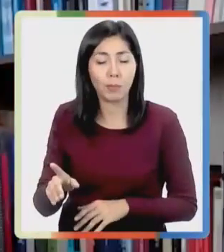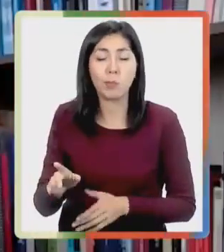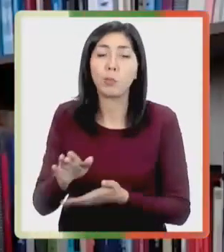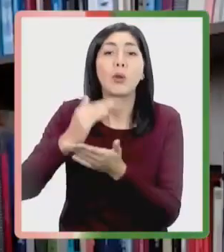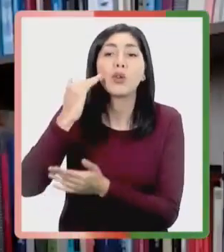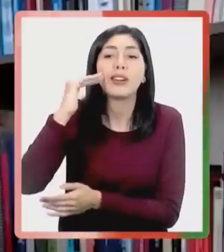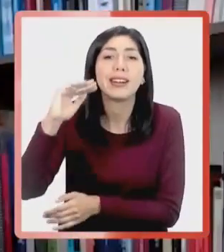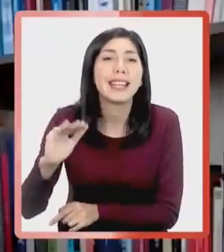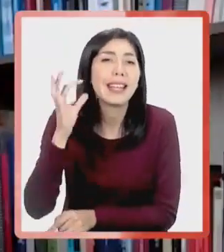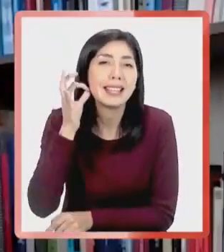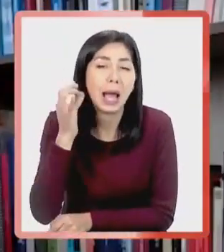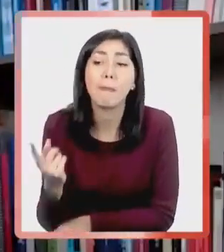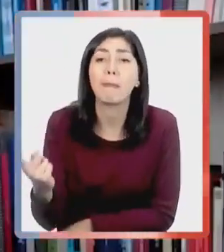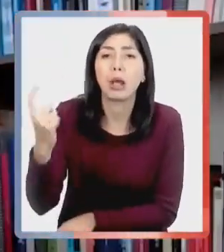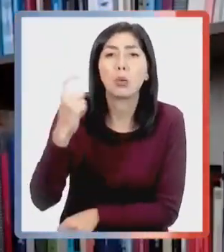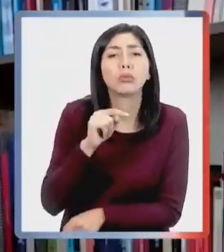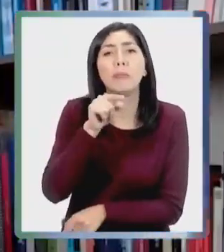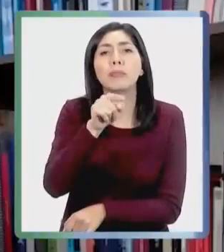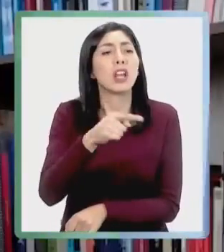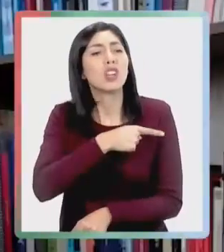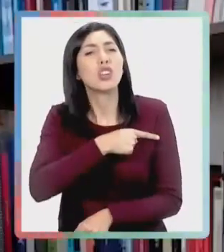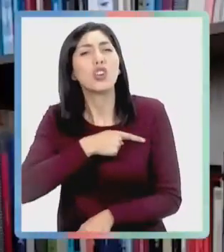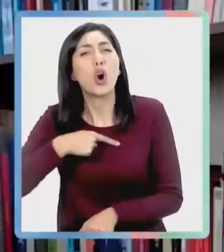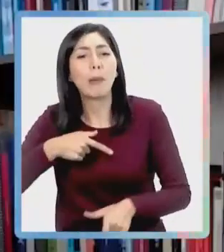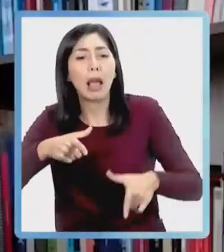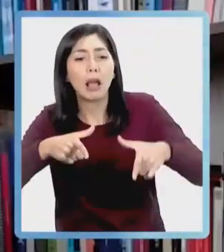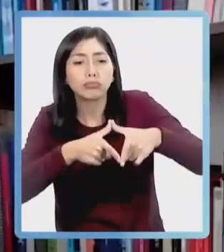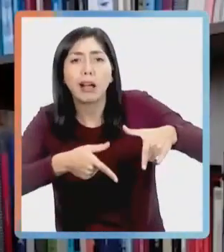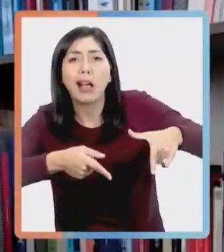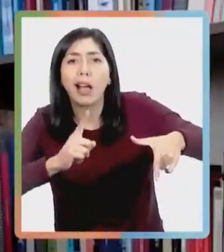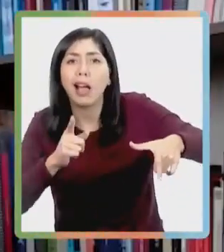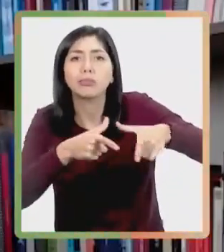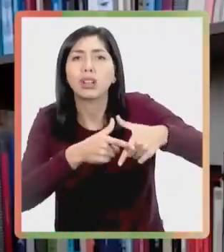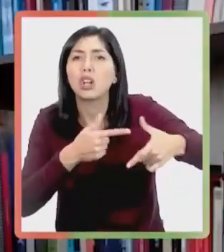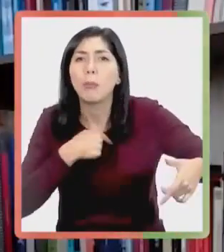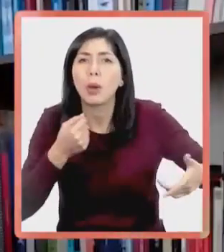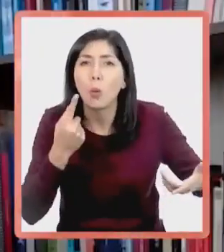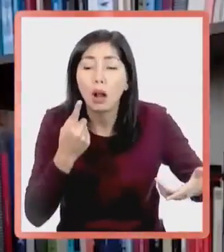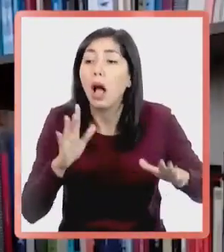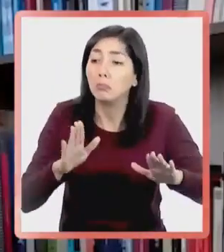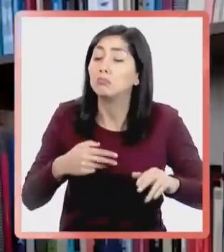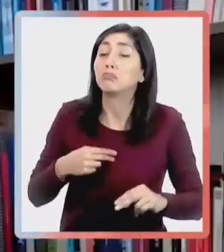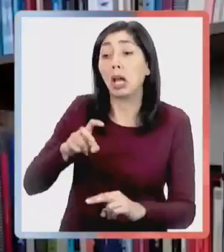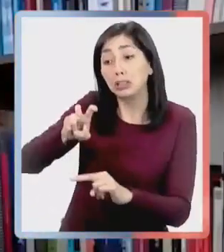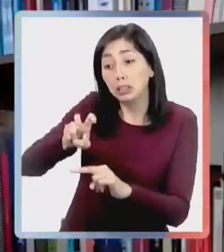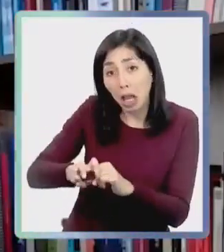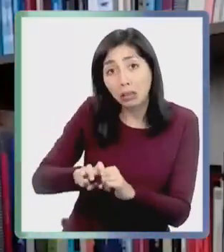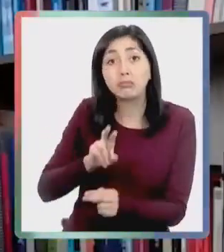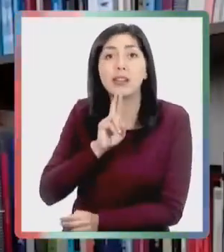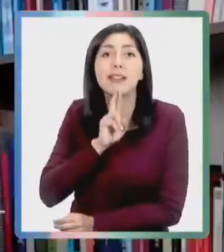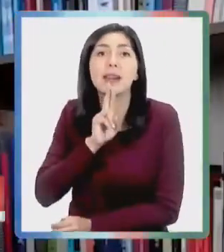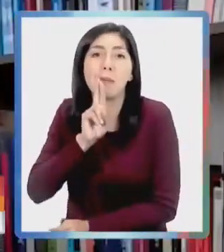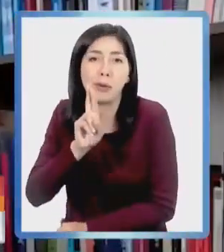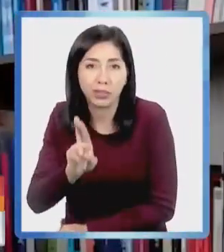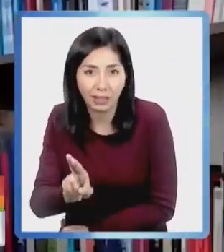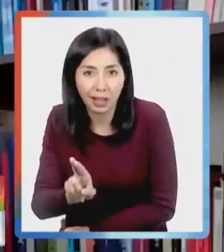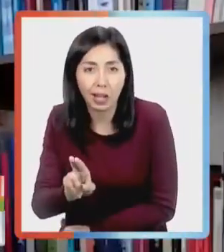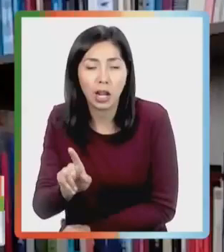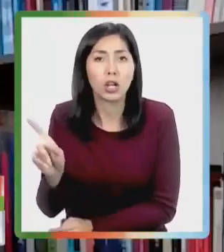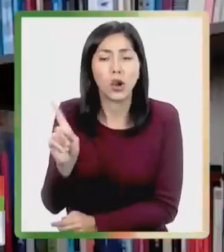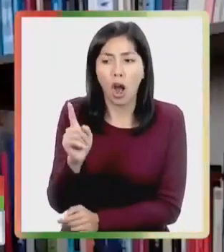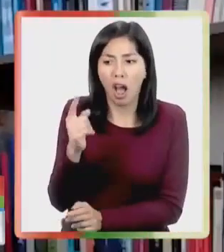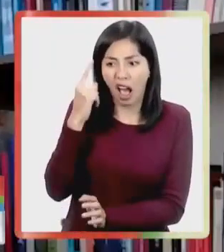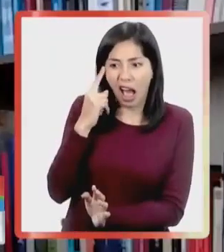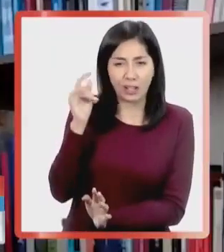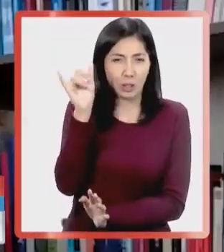una niña y pregunta cómo se llaman los genitales, sentarse, contestarle, no ponerle ni